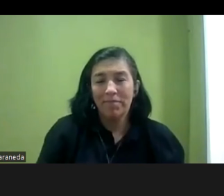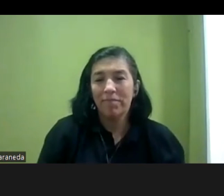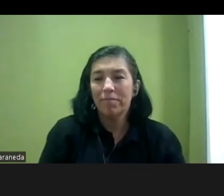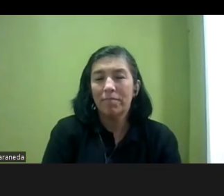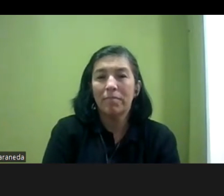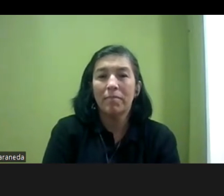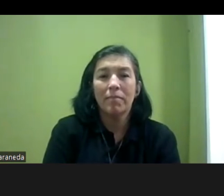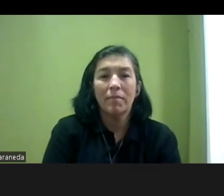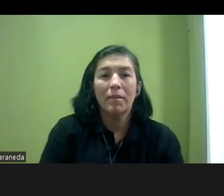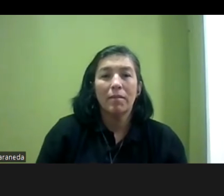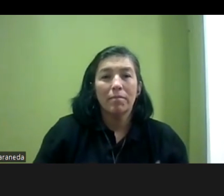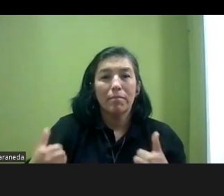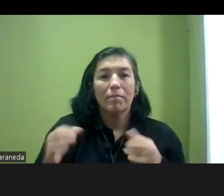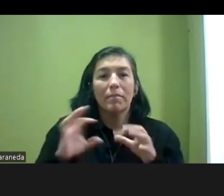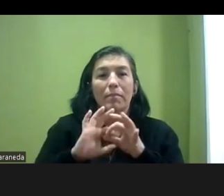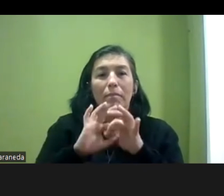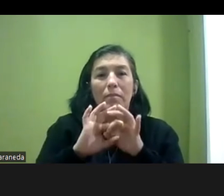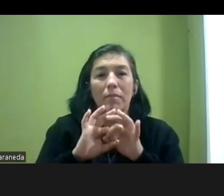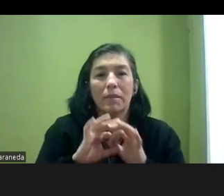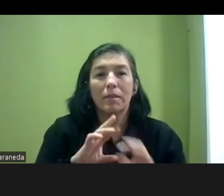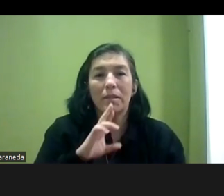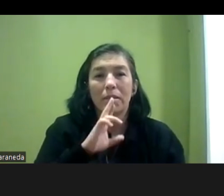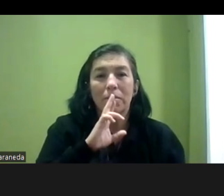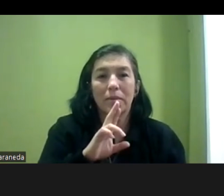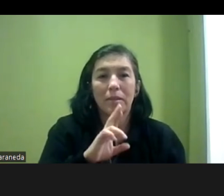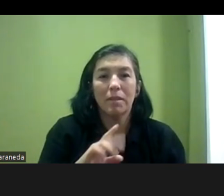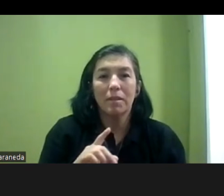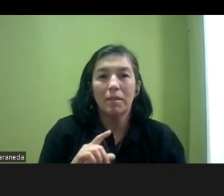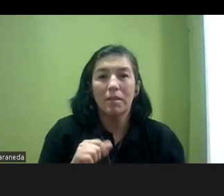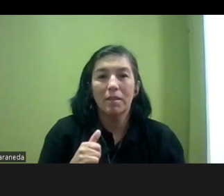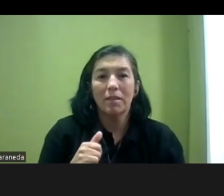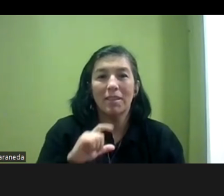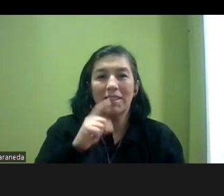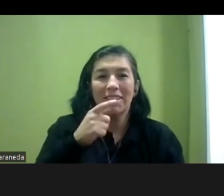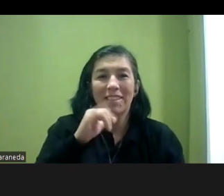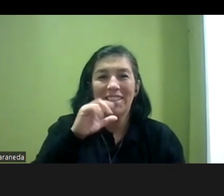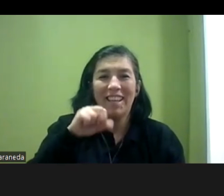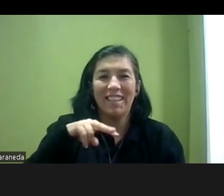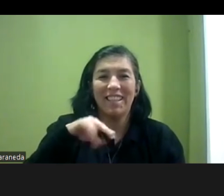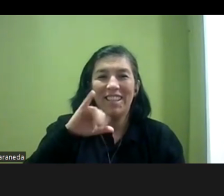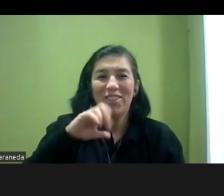Perfecto, muchas gracias. Respondí a la pregunta entonces, don Janino Olivellara.